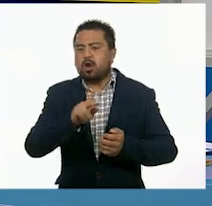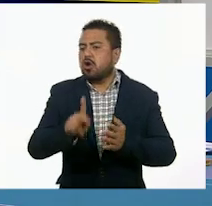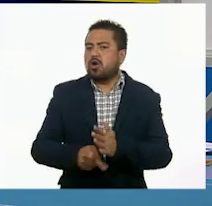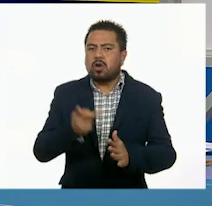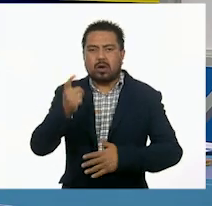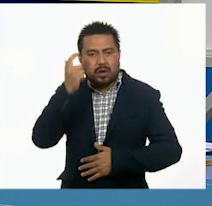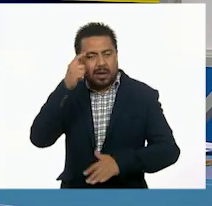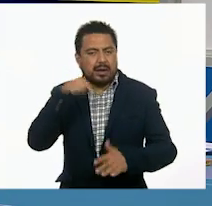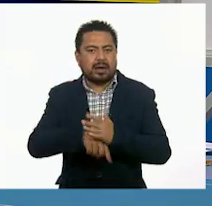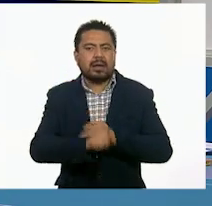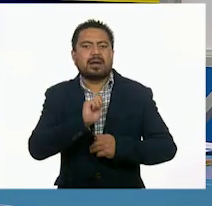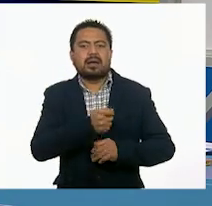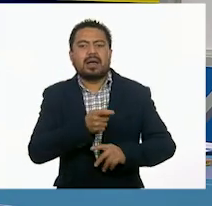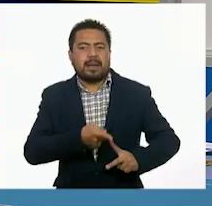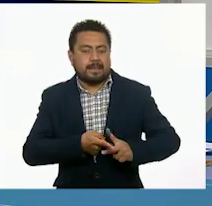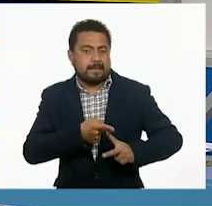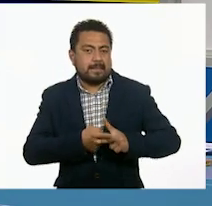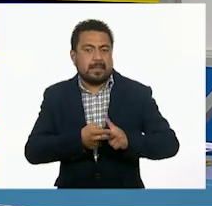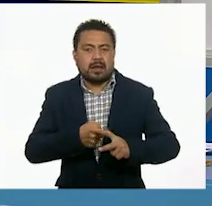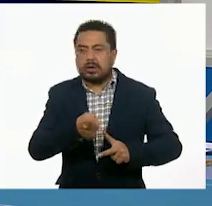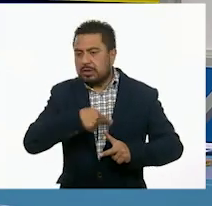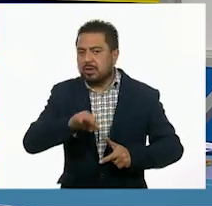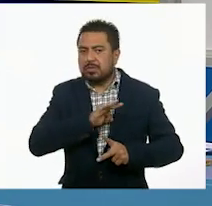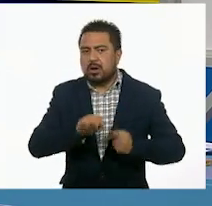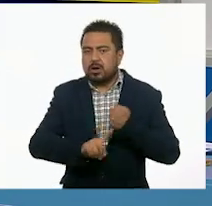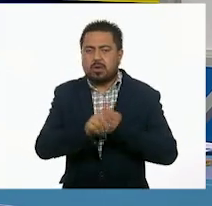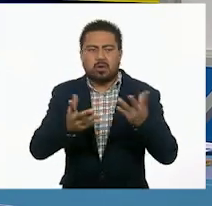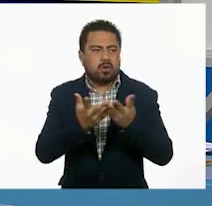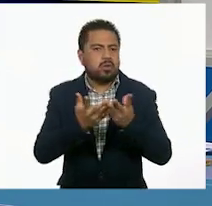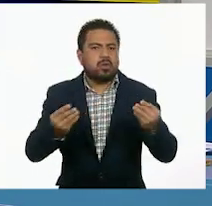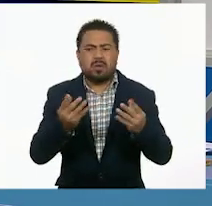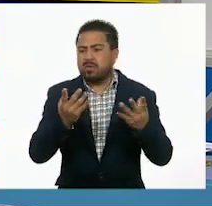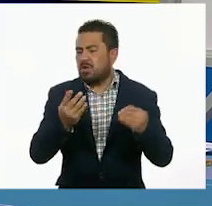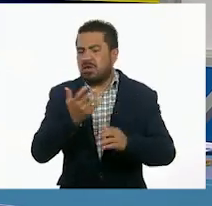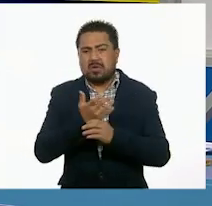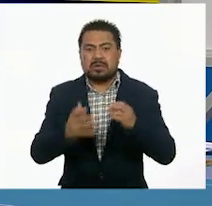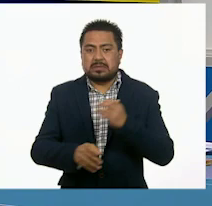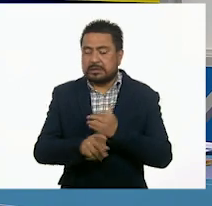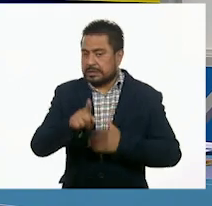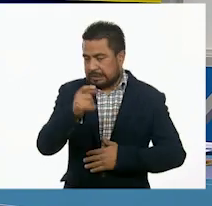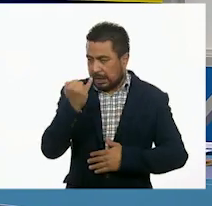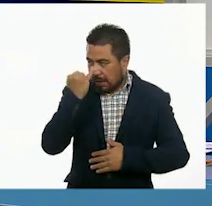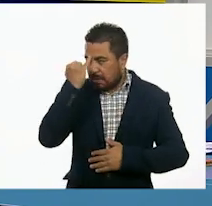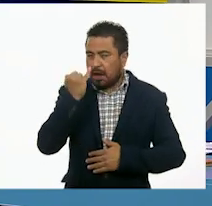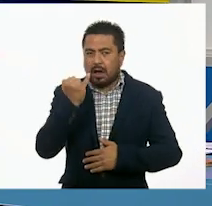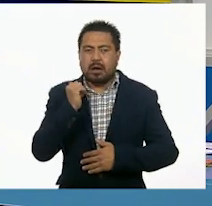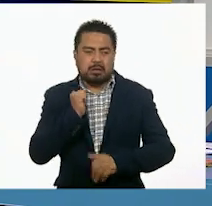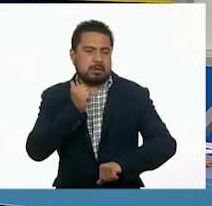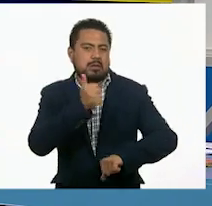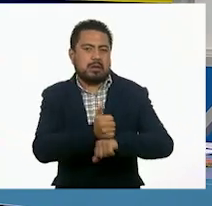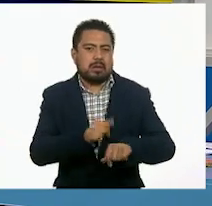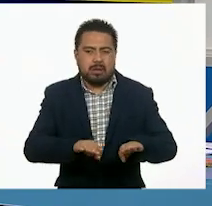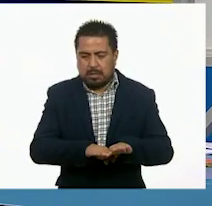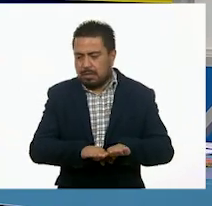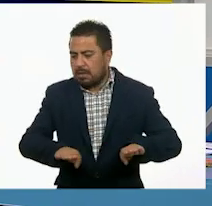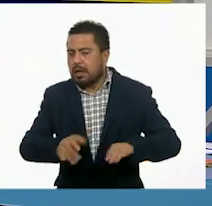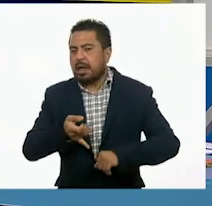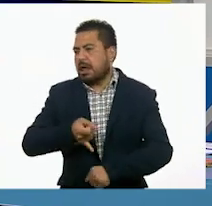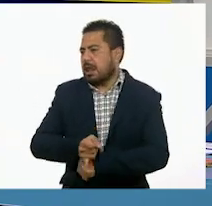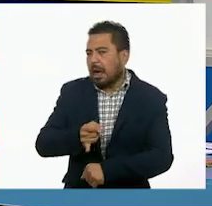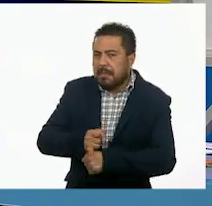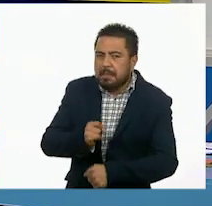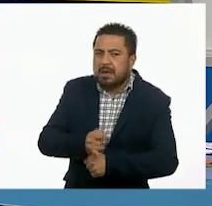el conocimiento de las matemáticas, vamos a poder resolver muchas situaciones. Sí. Imagínate un colocador de pisos, un